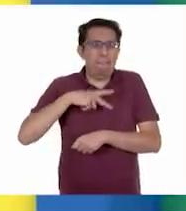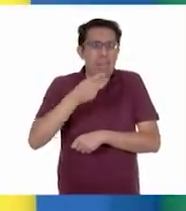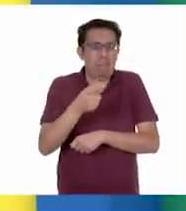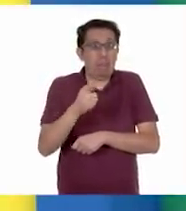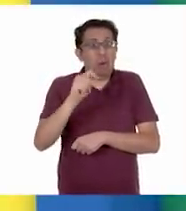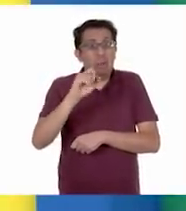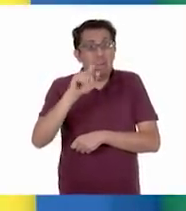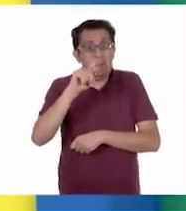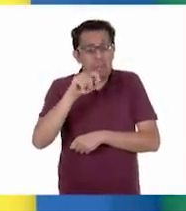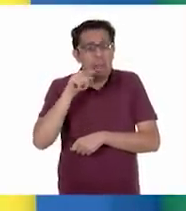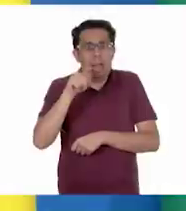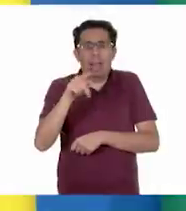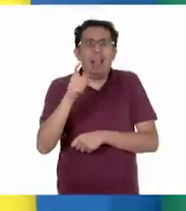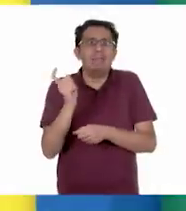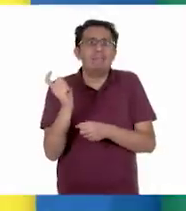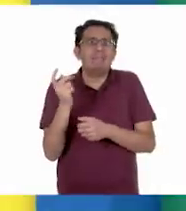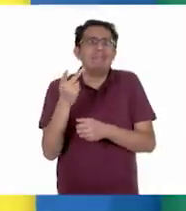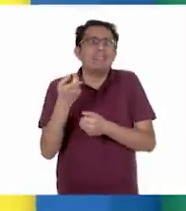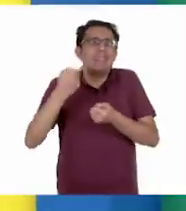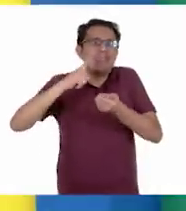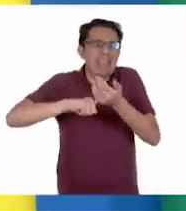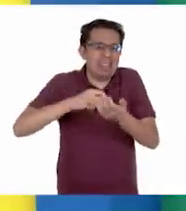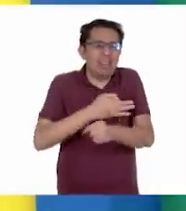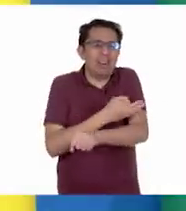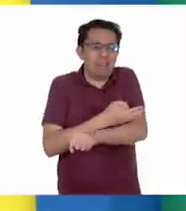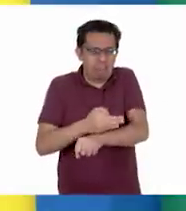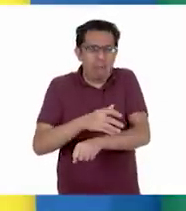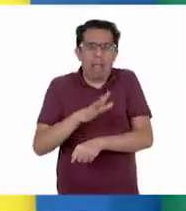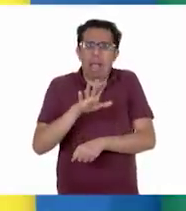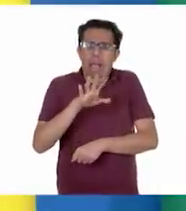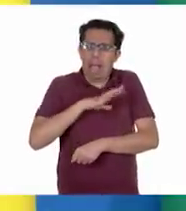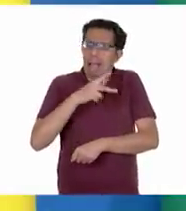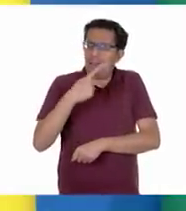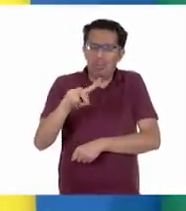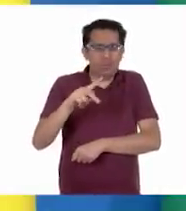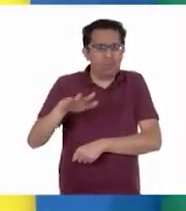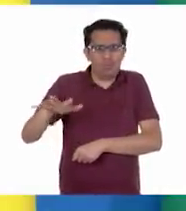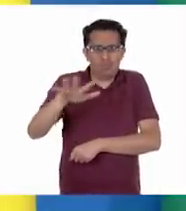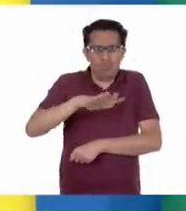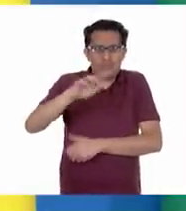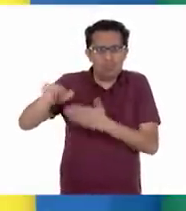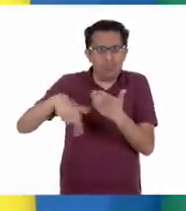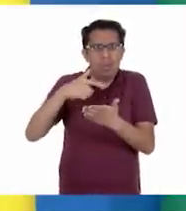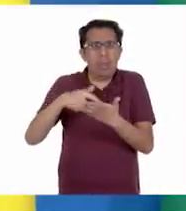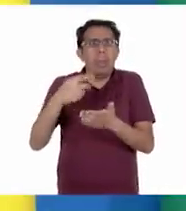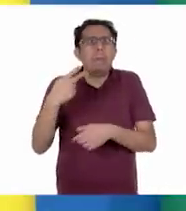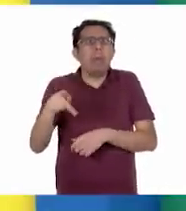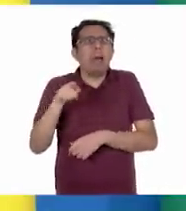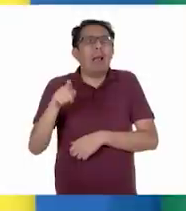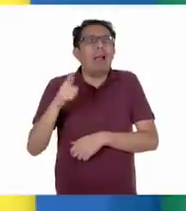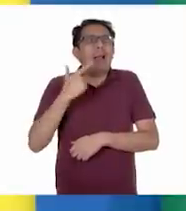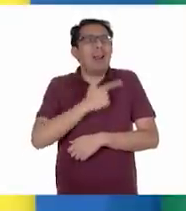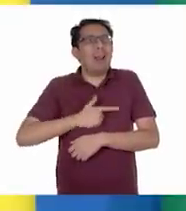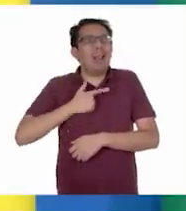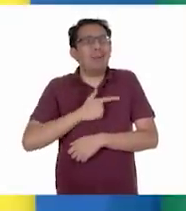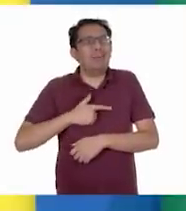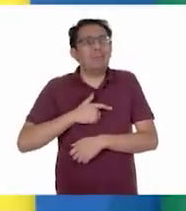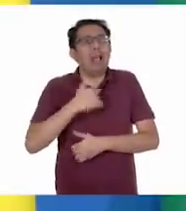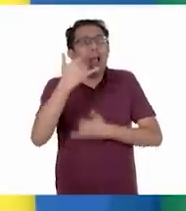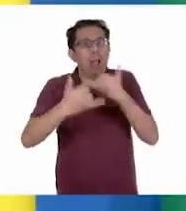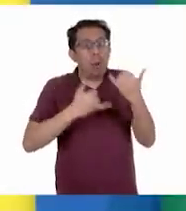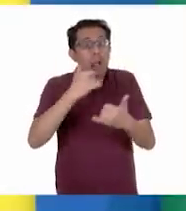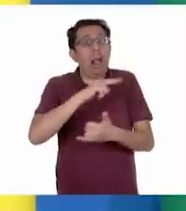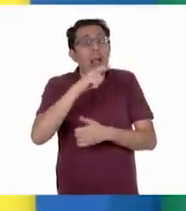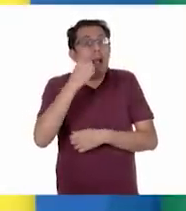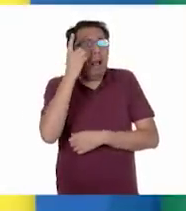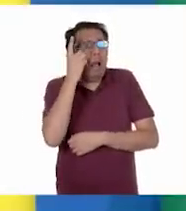un espacio de la casa, como nosotros. Pero a él, por ejemplo, le gusta tomar siestas después de jugar y lo hace